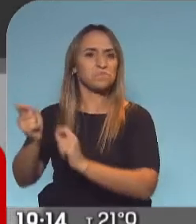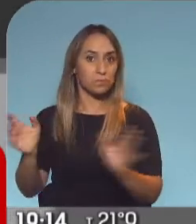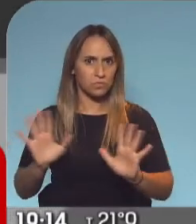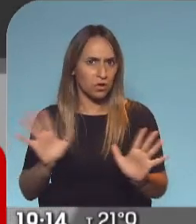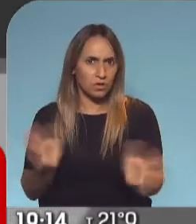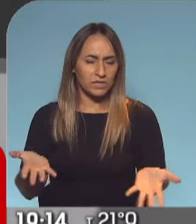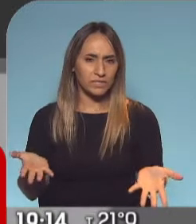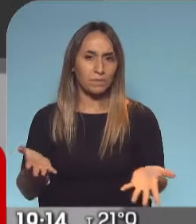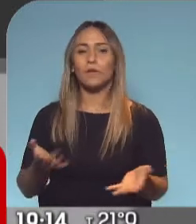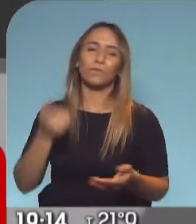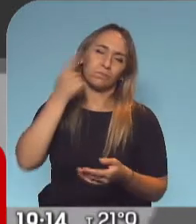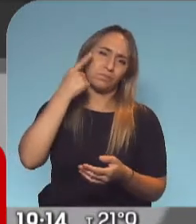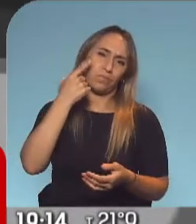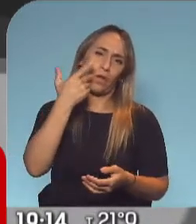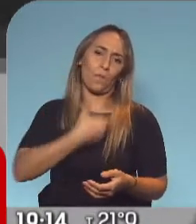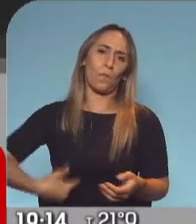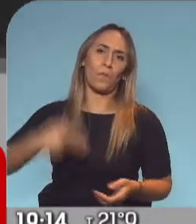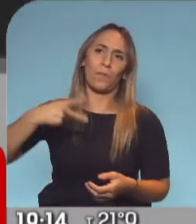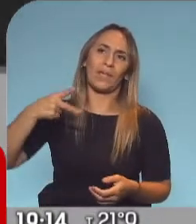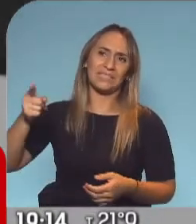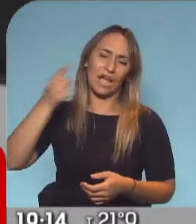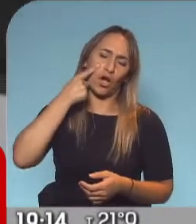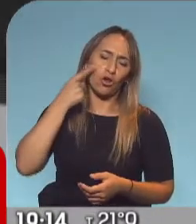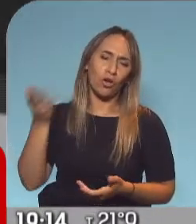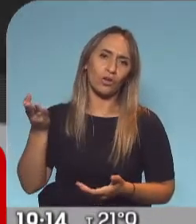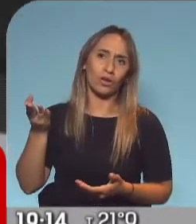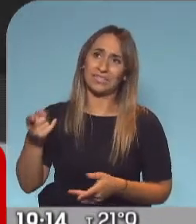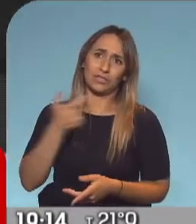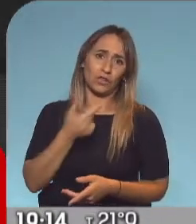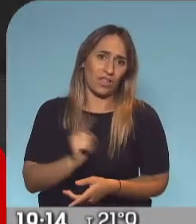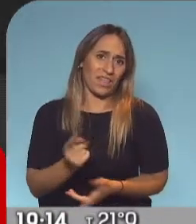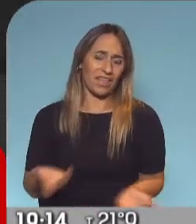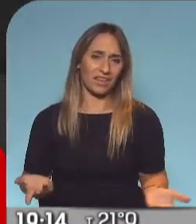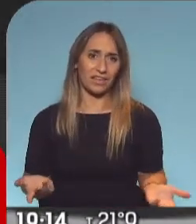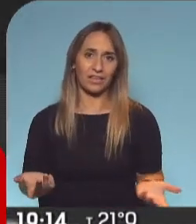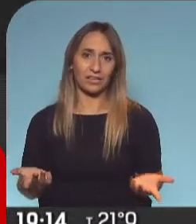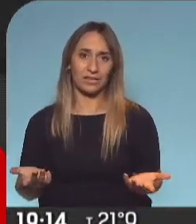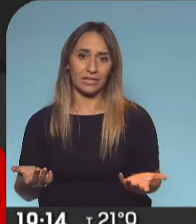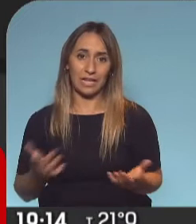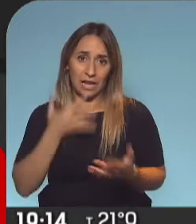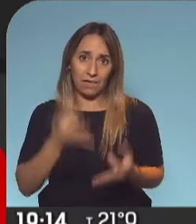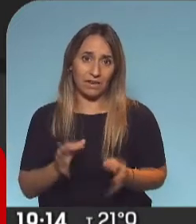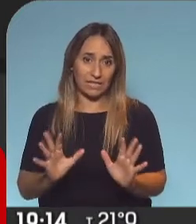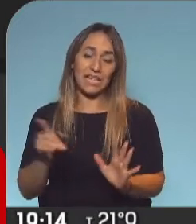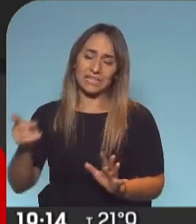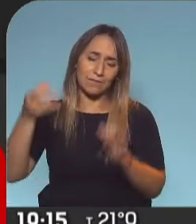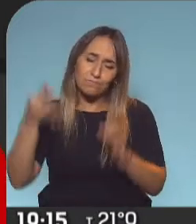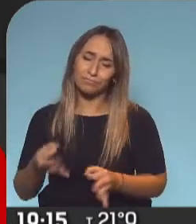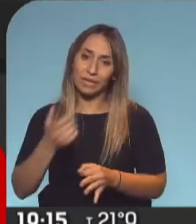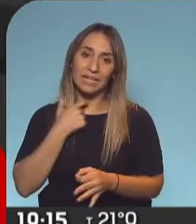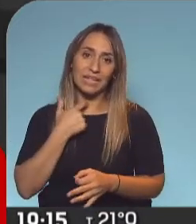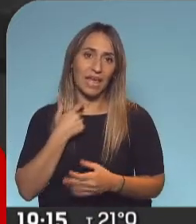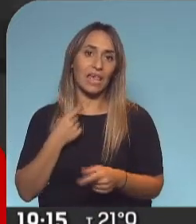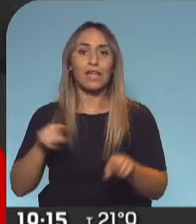conociendo a la vicepresidenta es lo que menos querría. Esta es la verdad. Ella quiere,